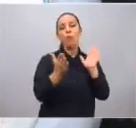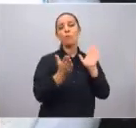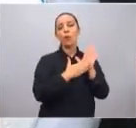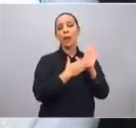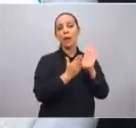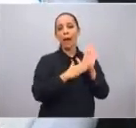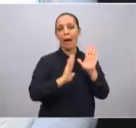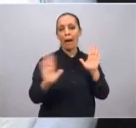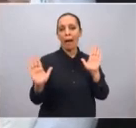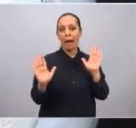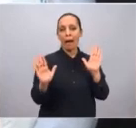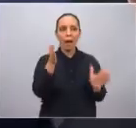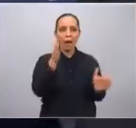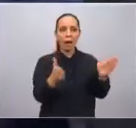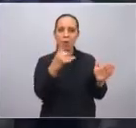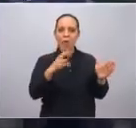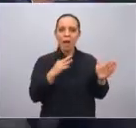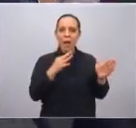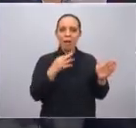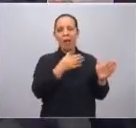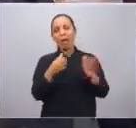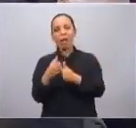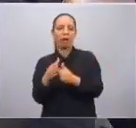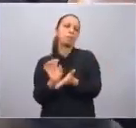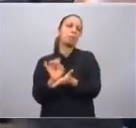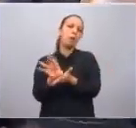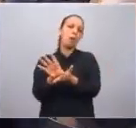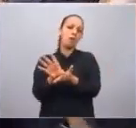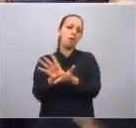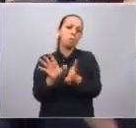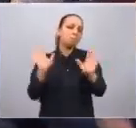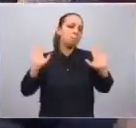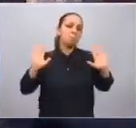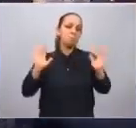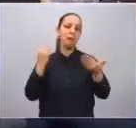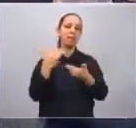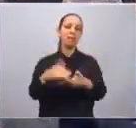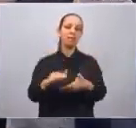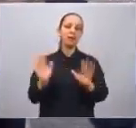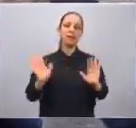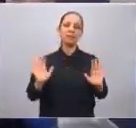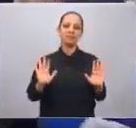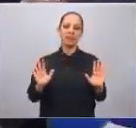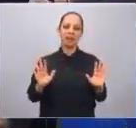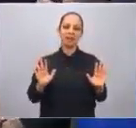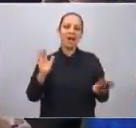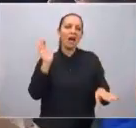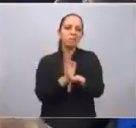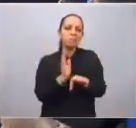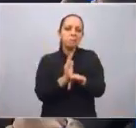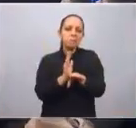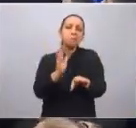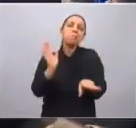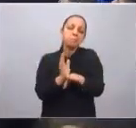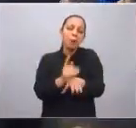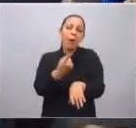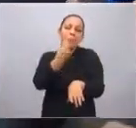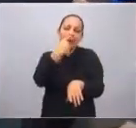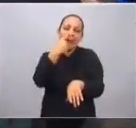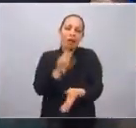prueba y después ser despedidos sin indemnización y como perros en